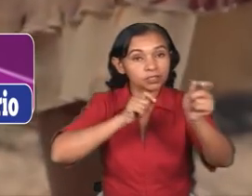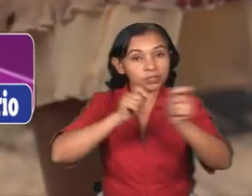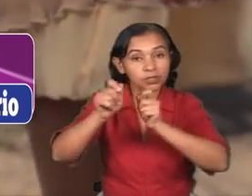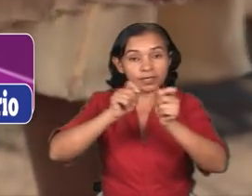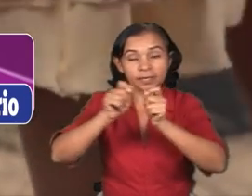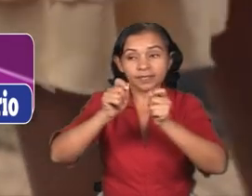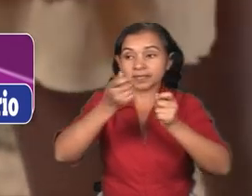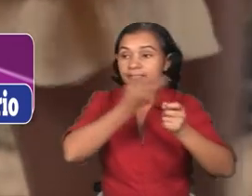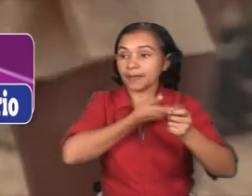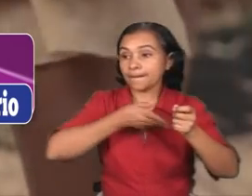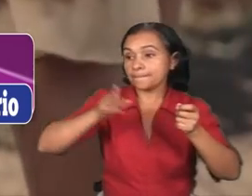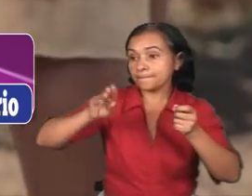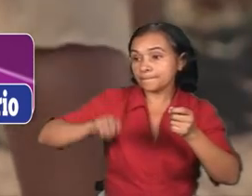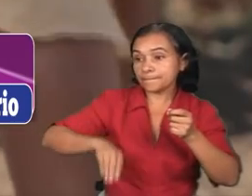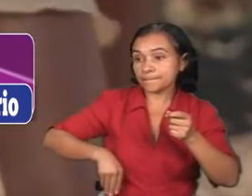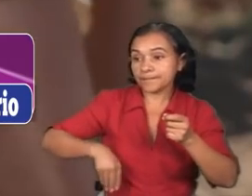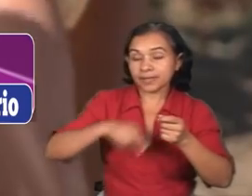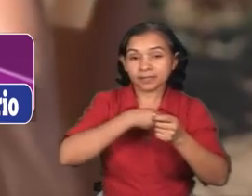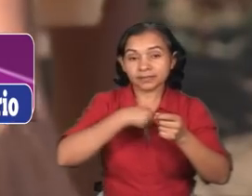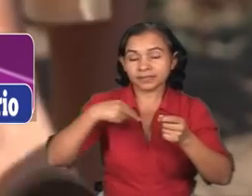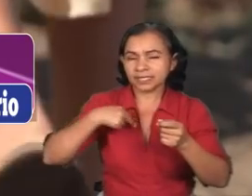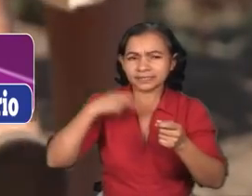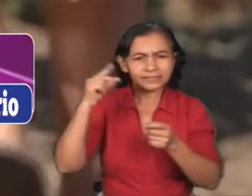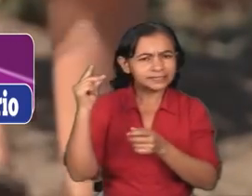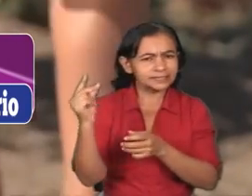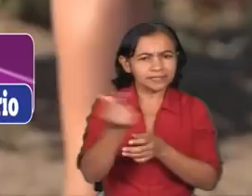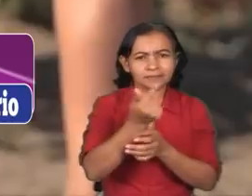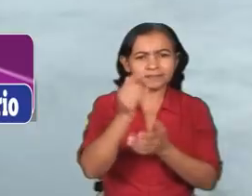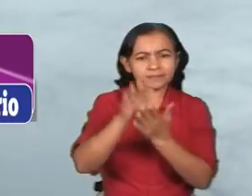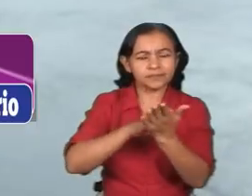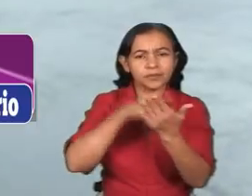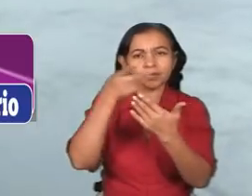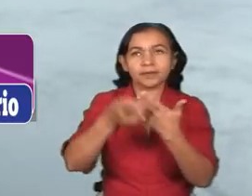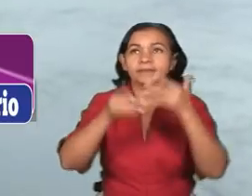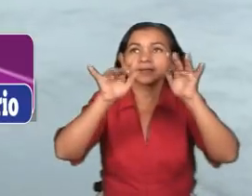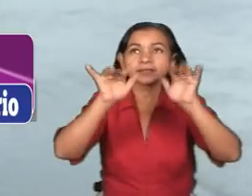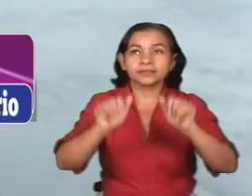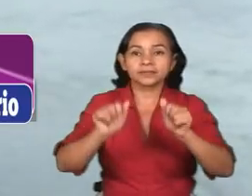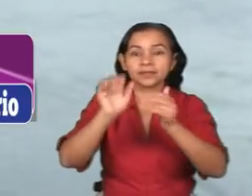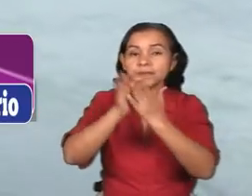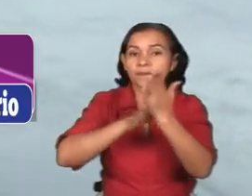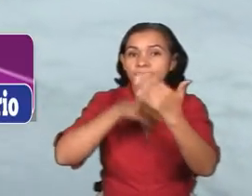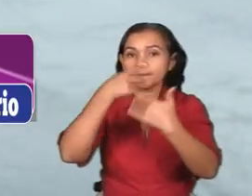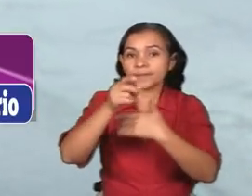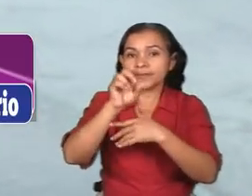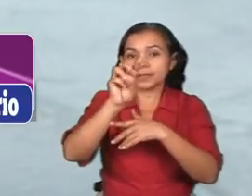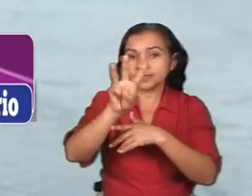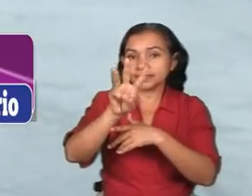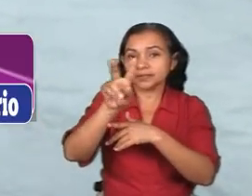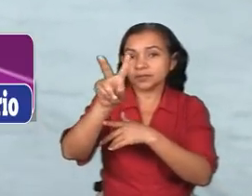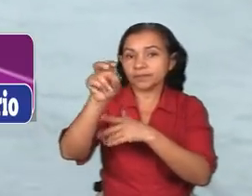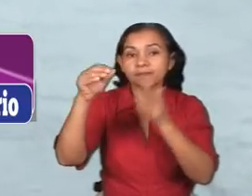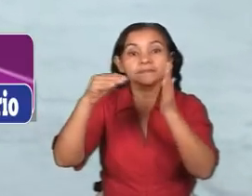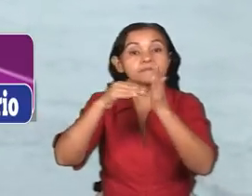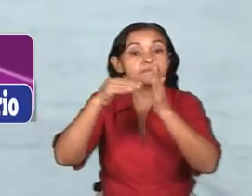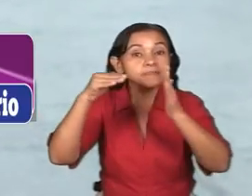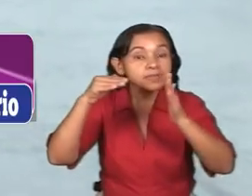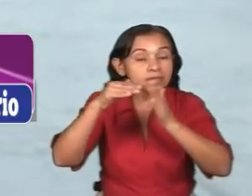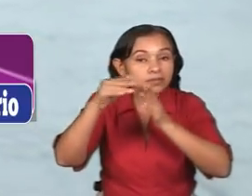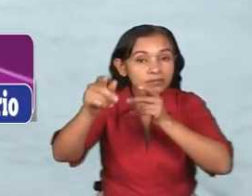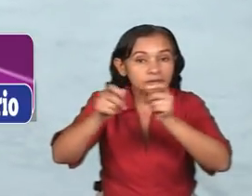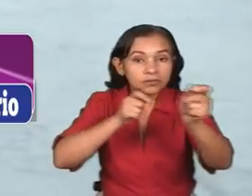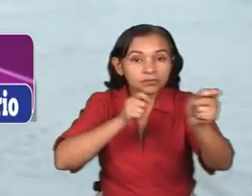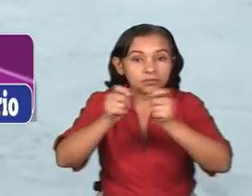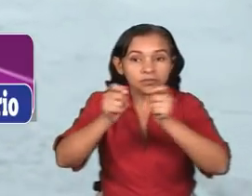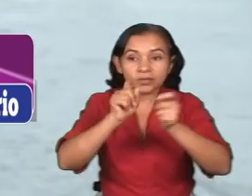España, de una donación, se convierte rápidamente, una vez que el programa está listo, en un programa de 320 millones de dólares para trabajar